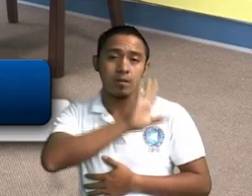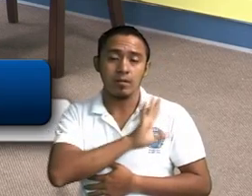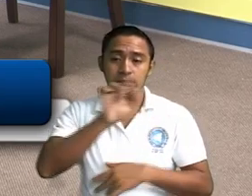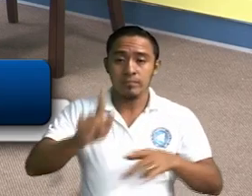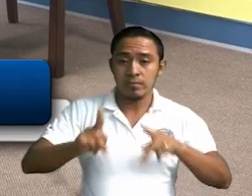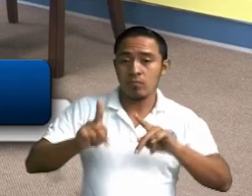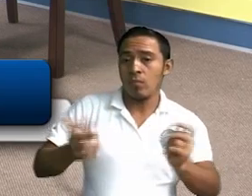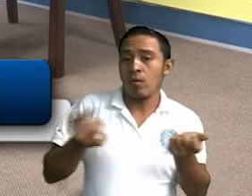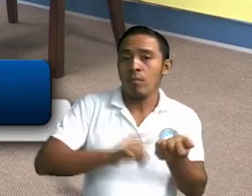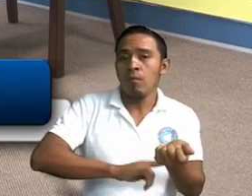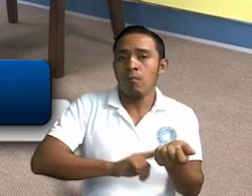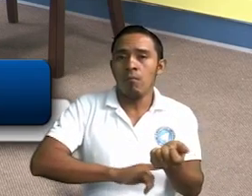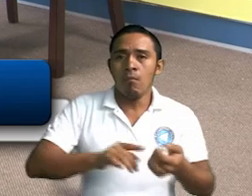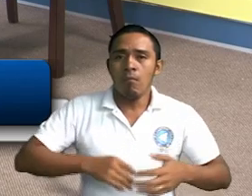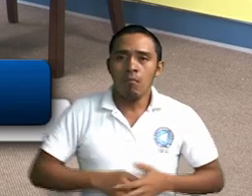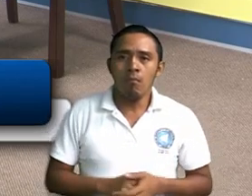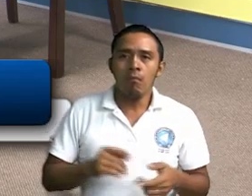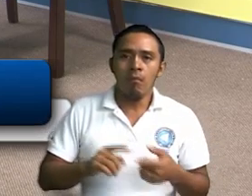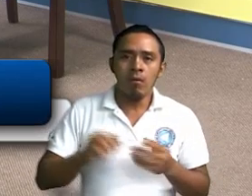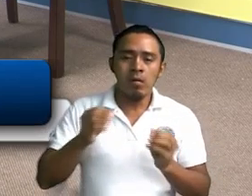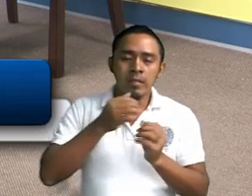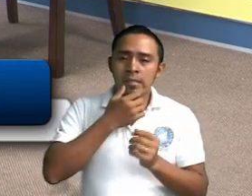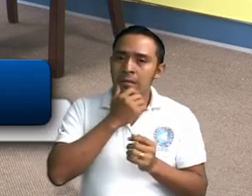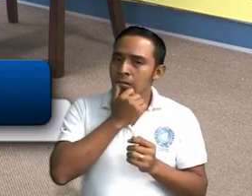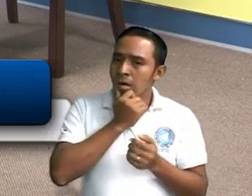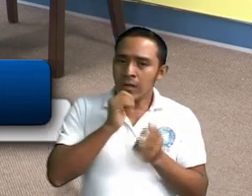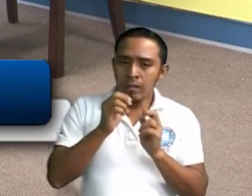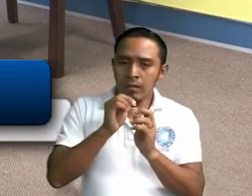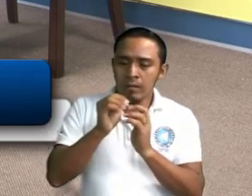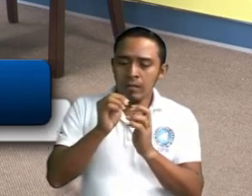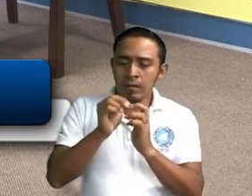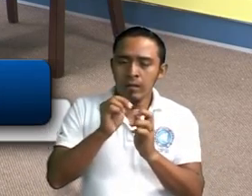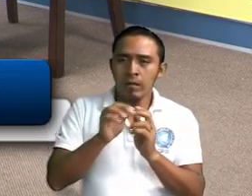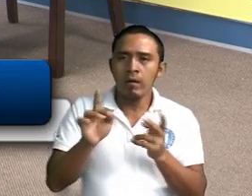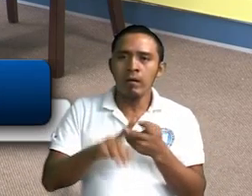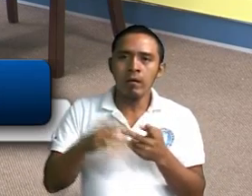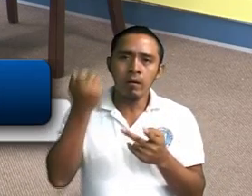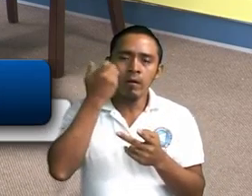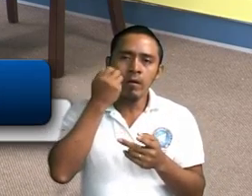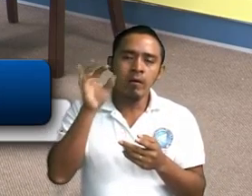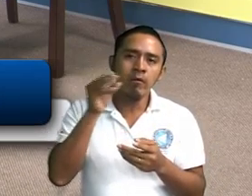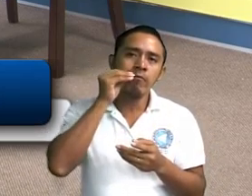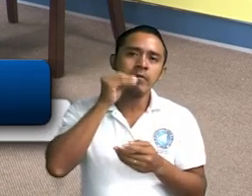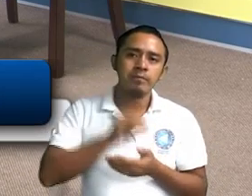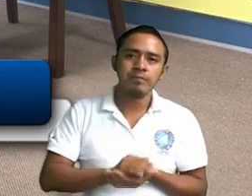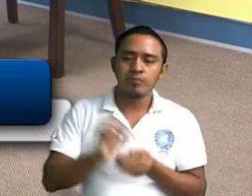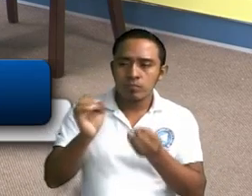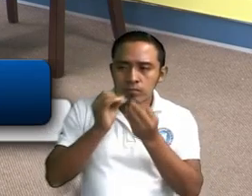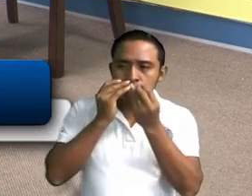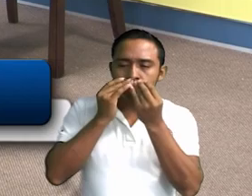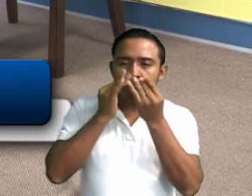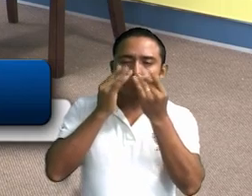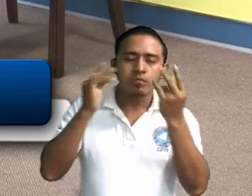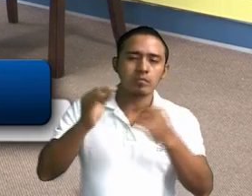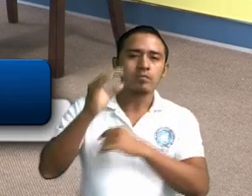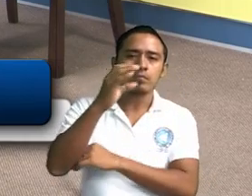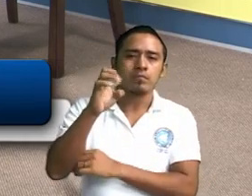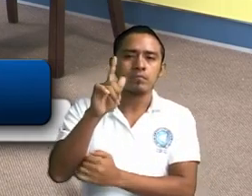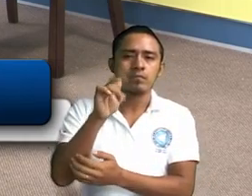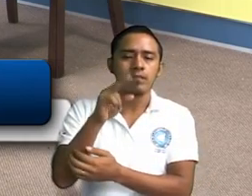pacientes diabéticos pacientes con movilidad aria enfermedad periodontal un motor se tónico en la boca entonces